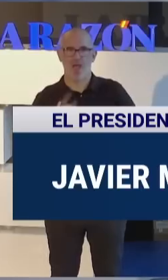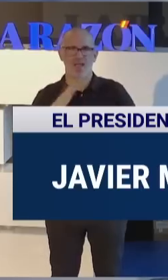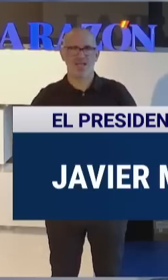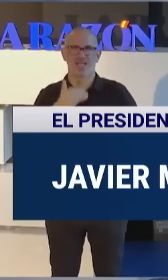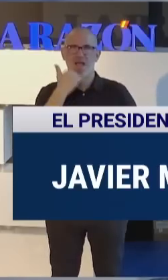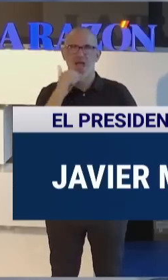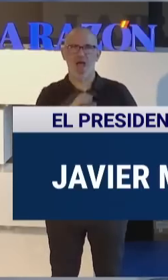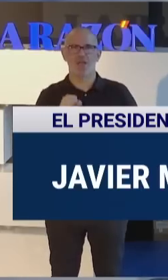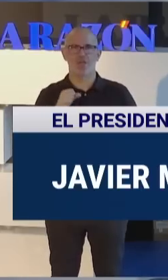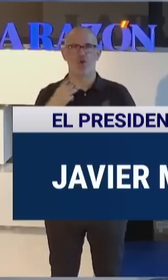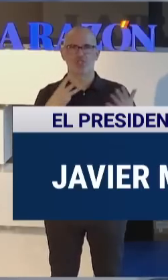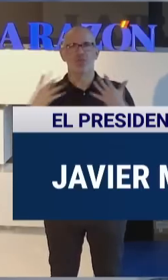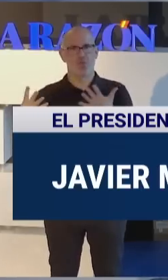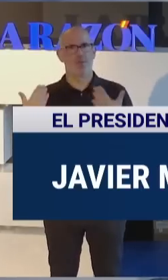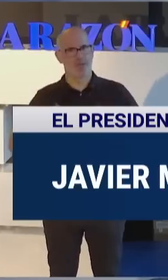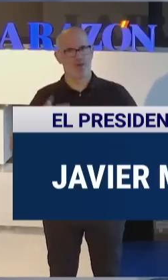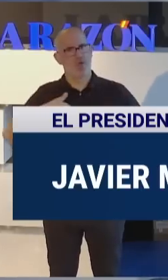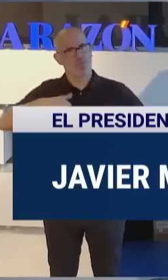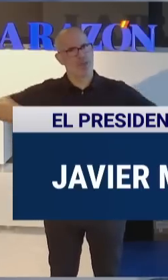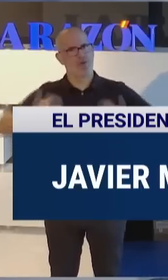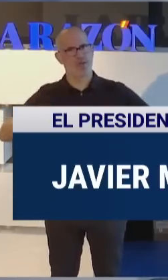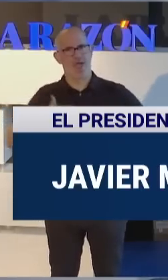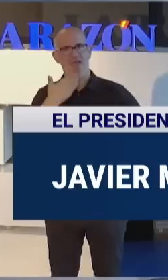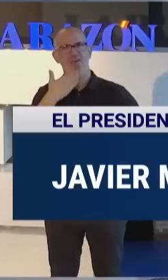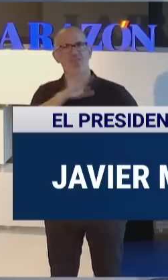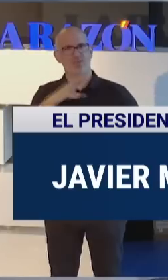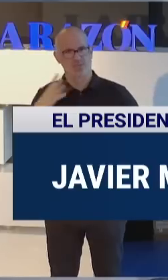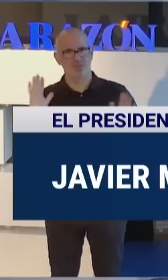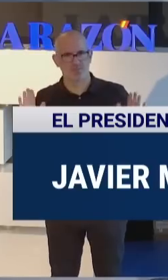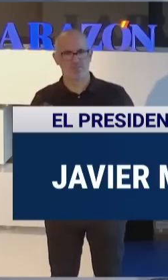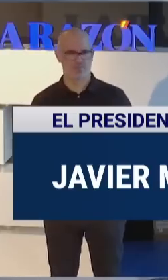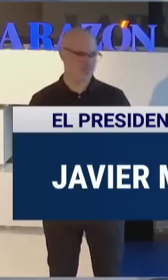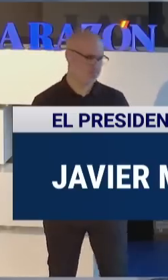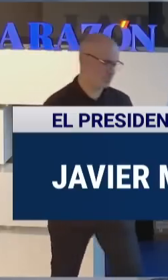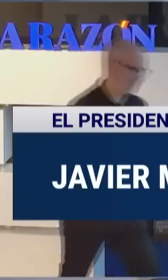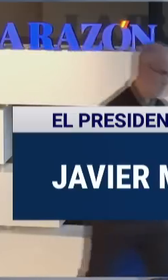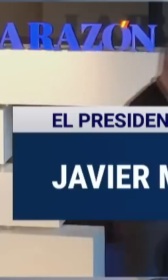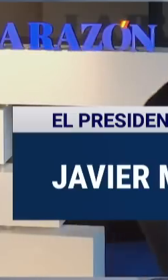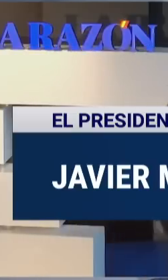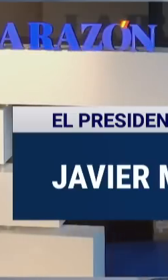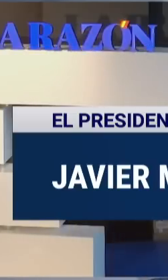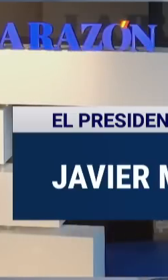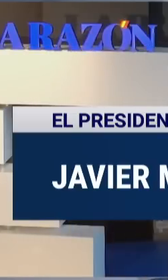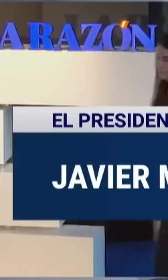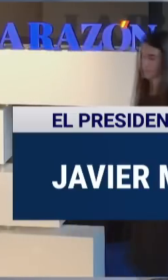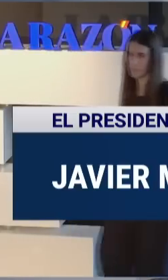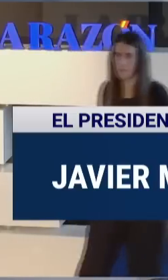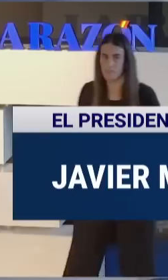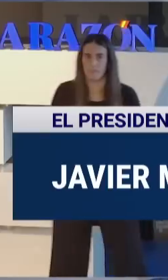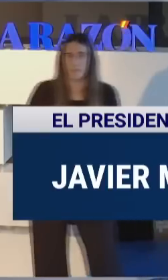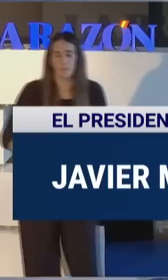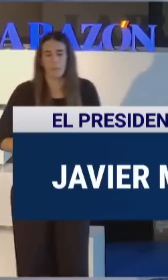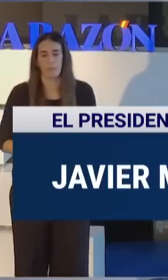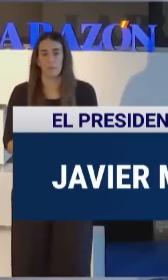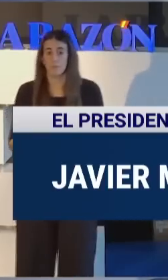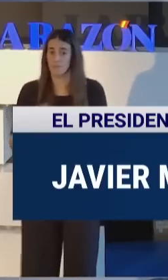en el año 89, soy un señor grande, ¿no? Digo, tengo 53 años. Y entonces pasaban remarcando